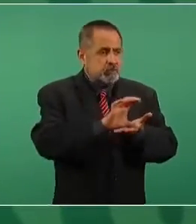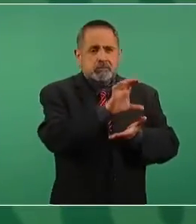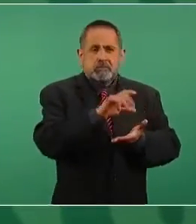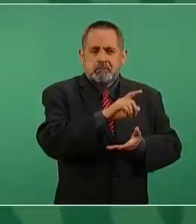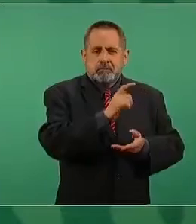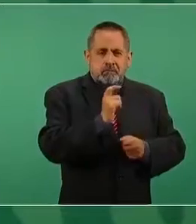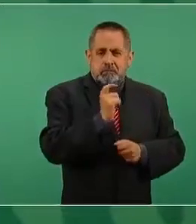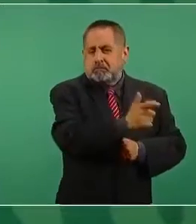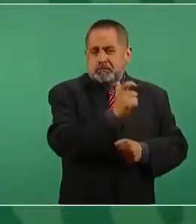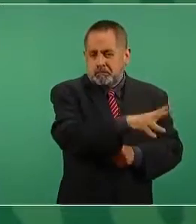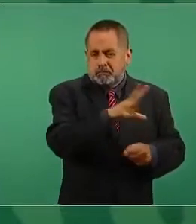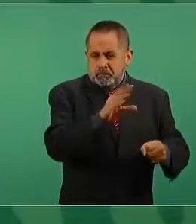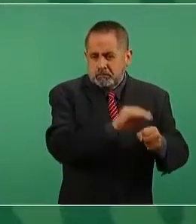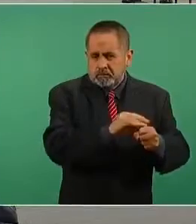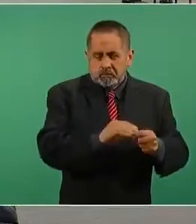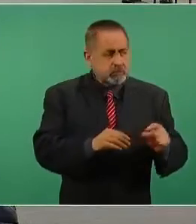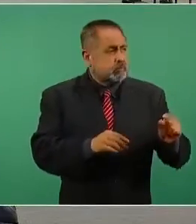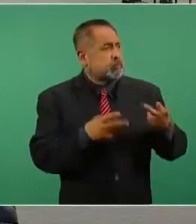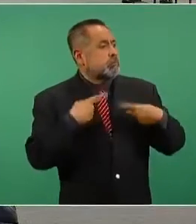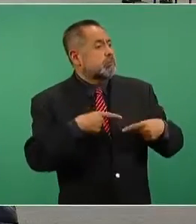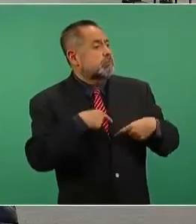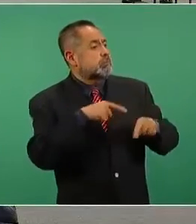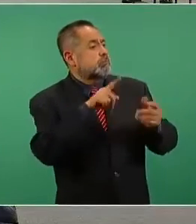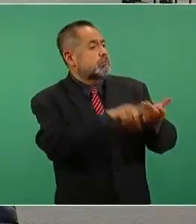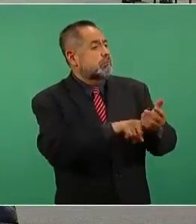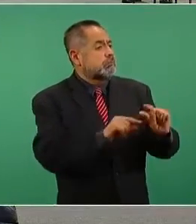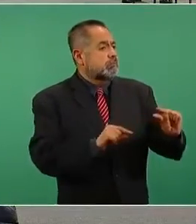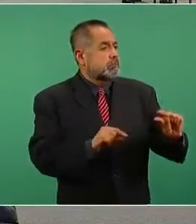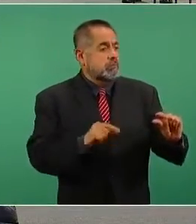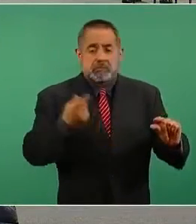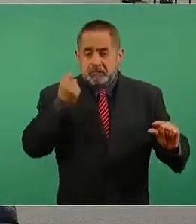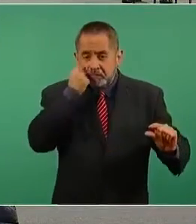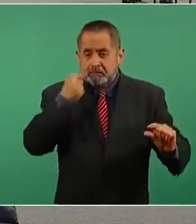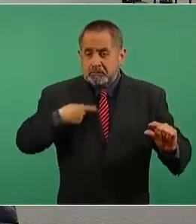al 100%. Así está en el contrato.